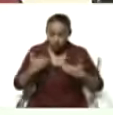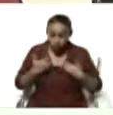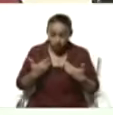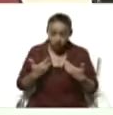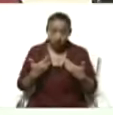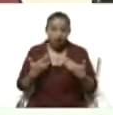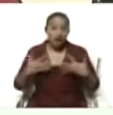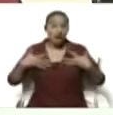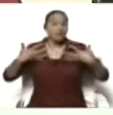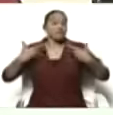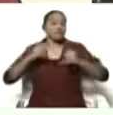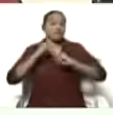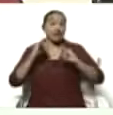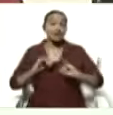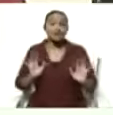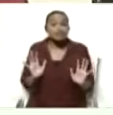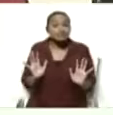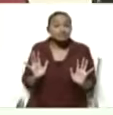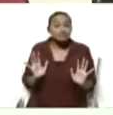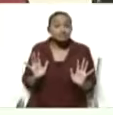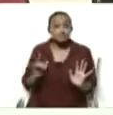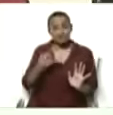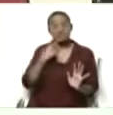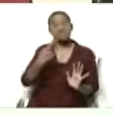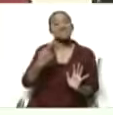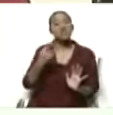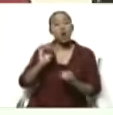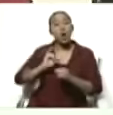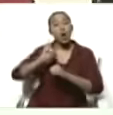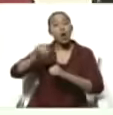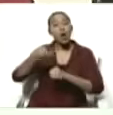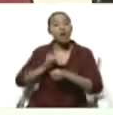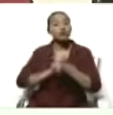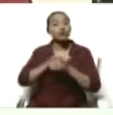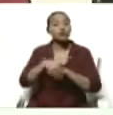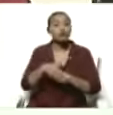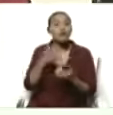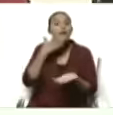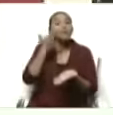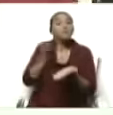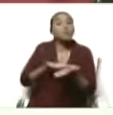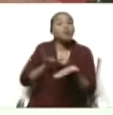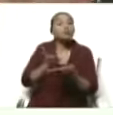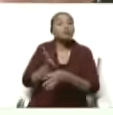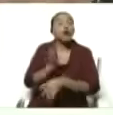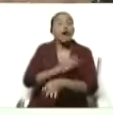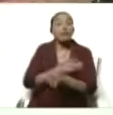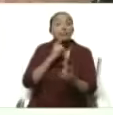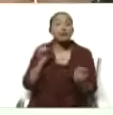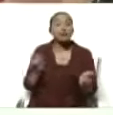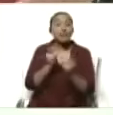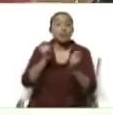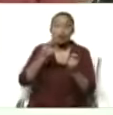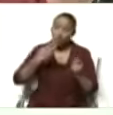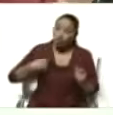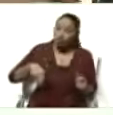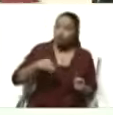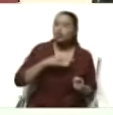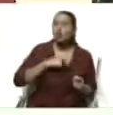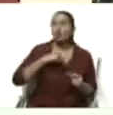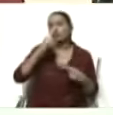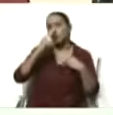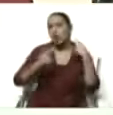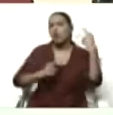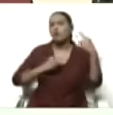taparazzi jefe El Comando de campaña propuso un acuerdo no lo dijo Jorge nosotros cada año que hay elecciones no